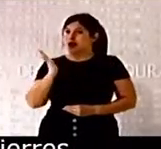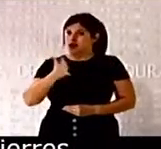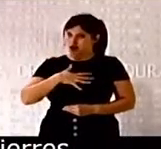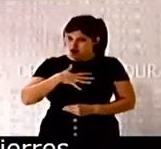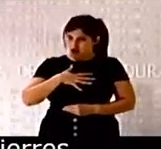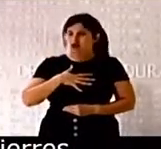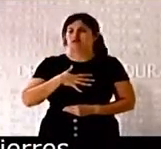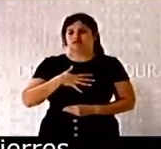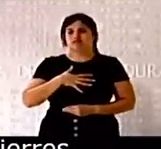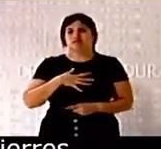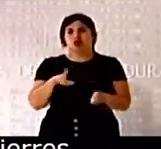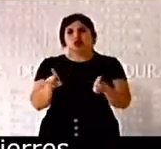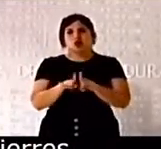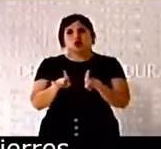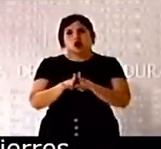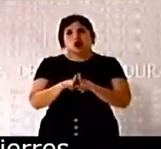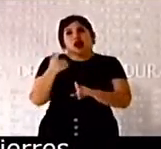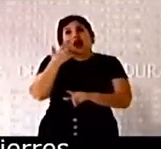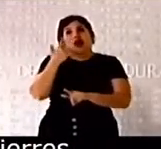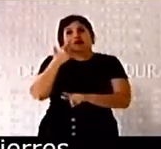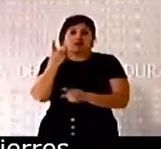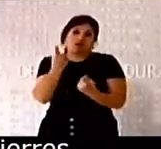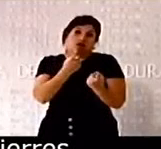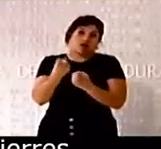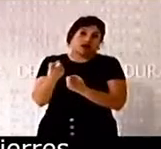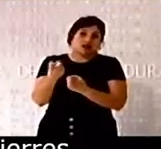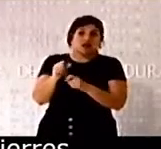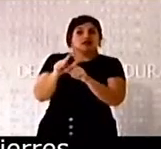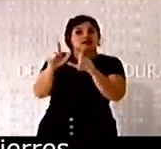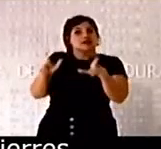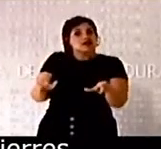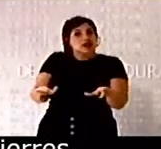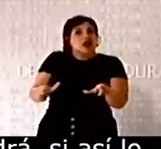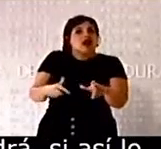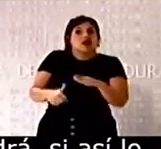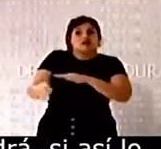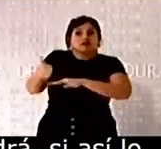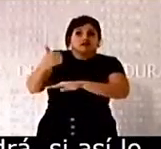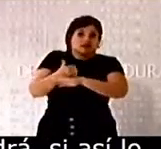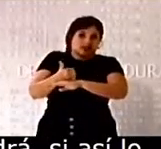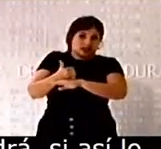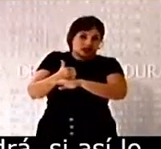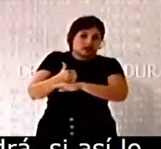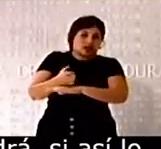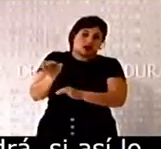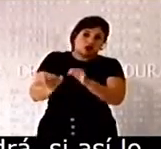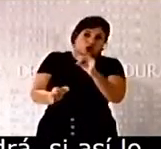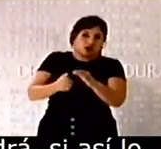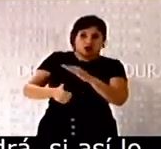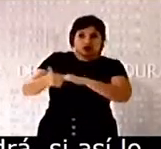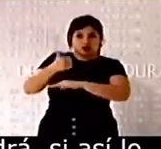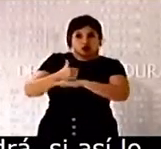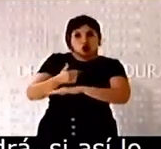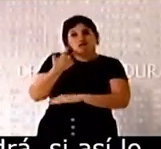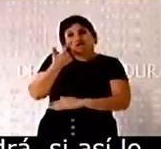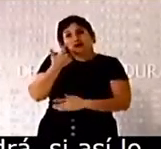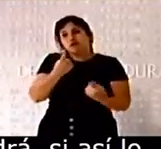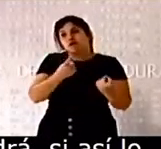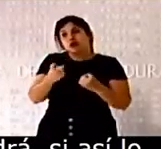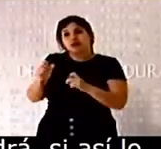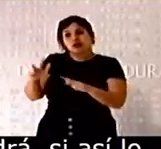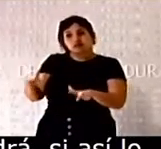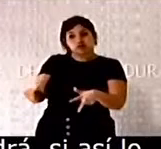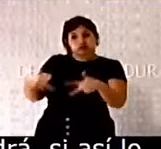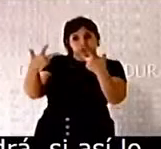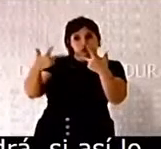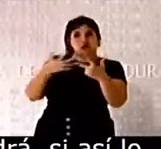podrá, si así lo considera la Sala de lo Contencioso del Tribunal Superior de Justicia de Extremadura, se podrá